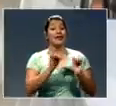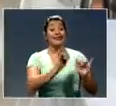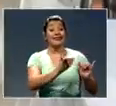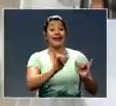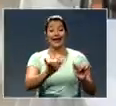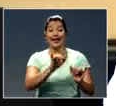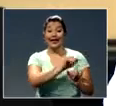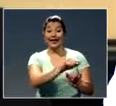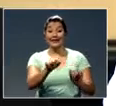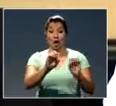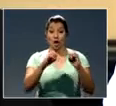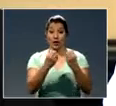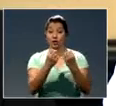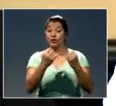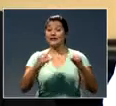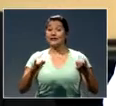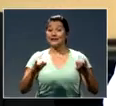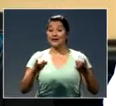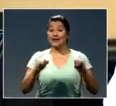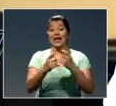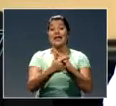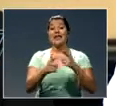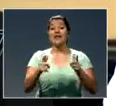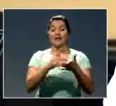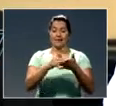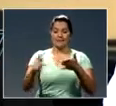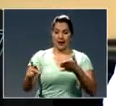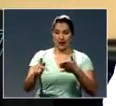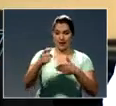organizaciones. La recién reforma fiscal